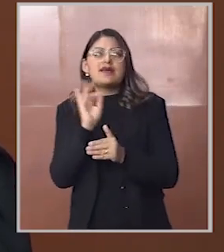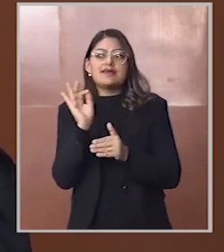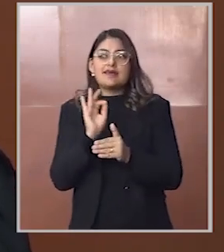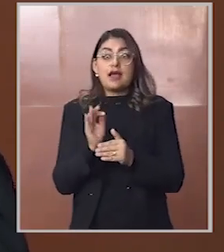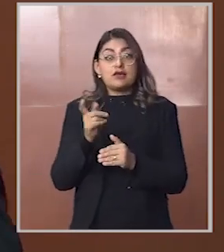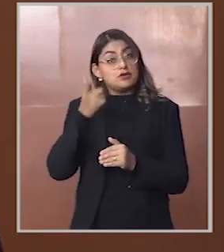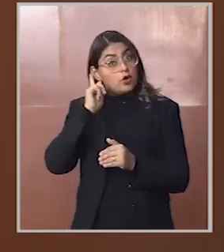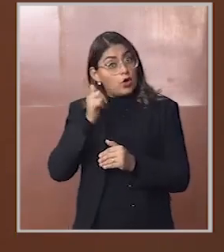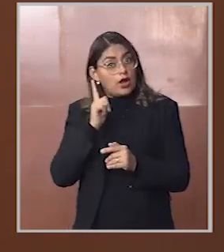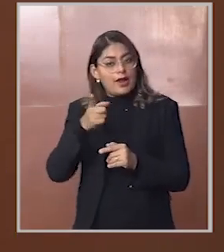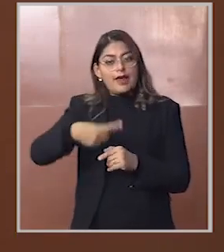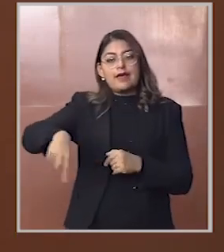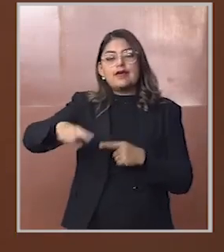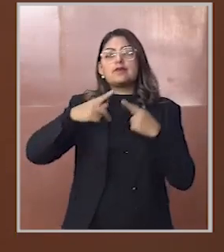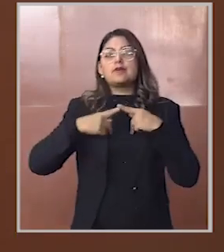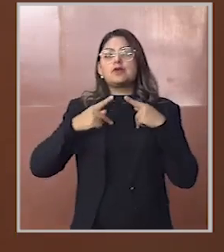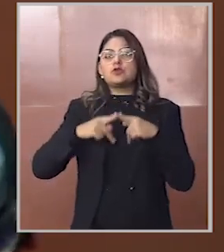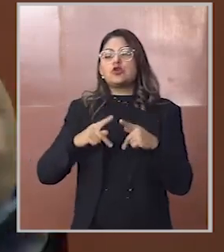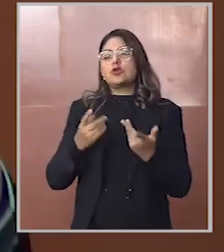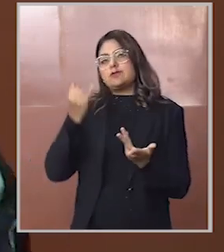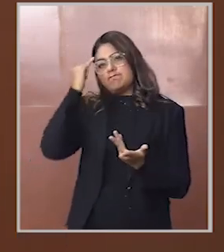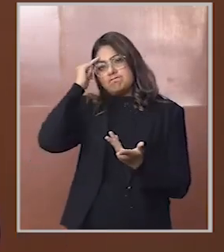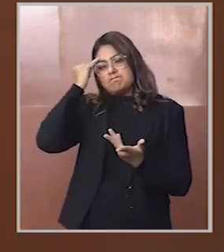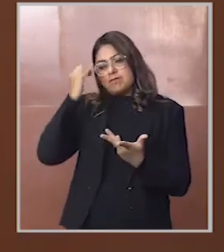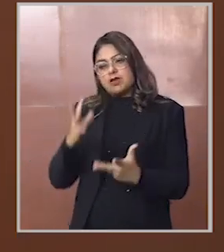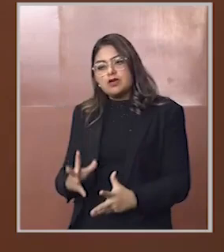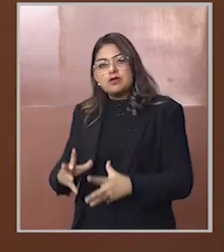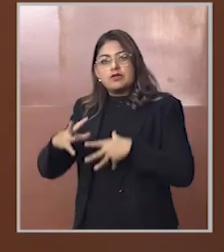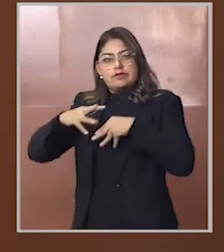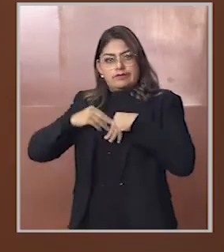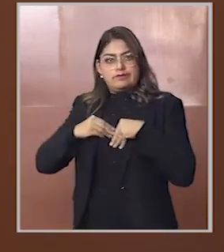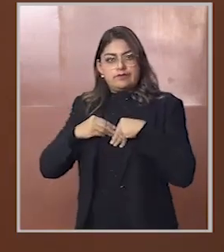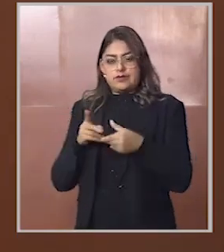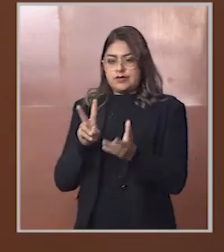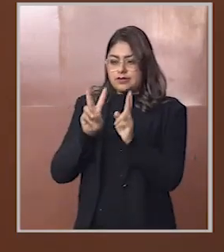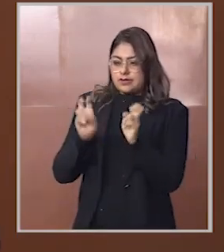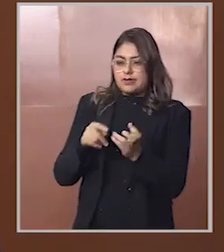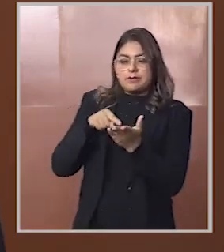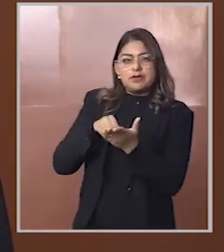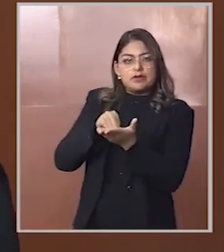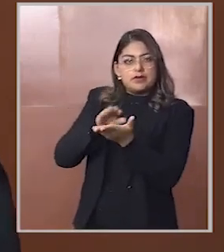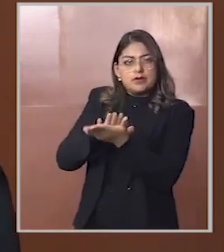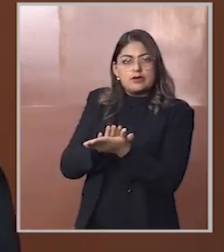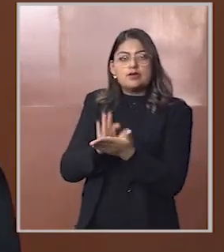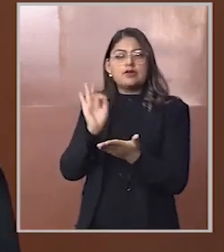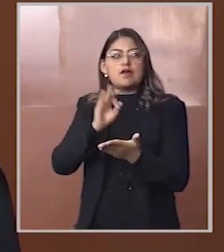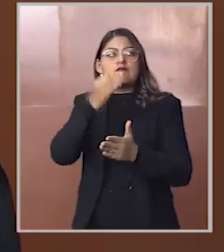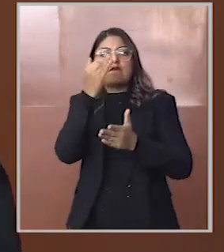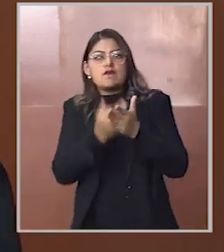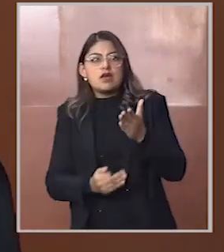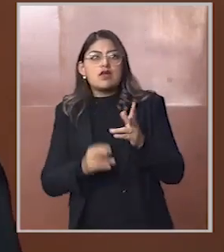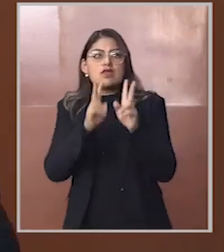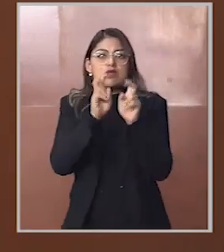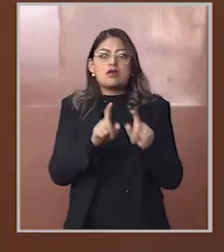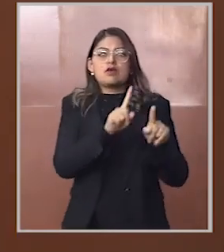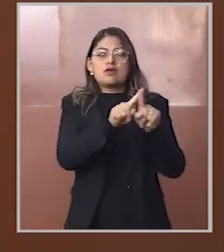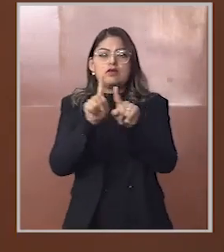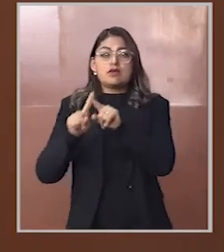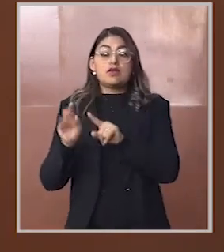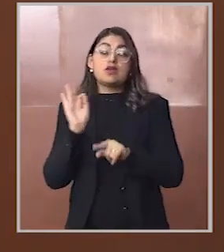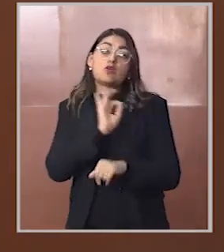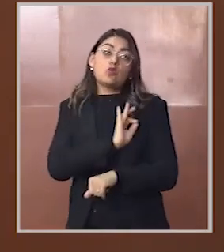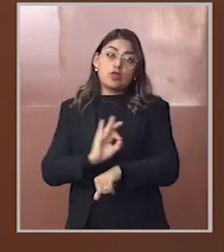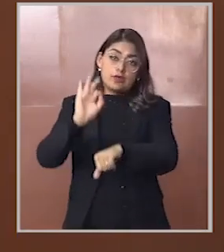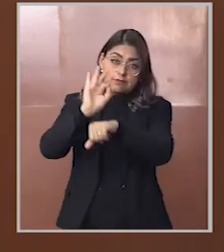apropiación como muy bien decía Arturo pero también pues de ver si Qué otros temas Qué otros aspectos quizás han faltado y puedan ser útil Pero esto